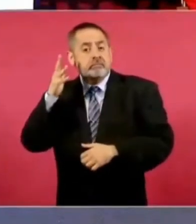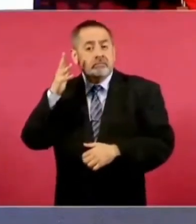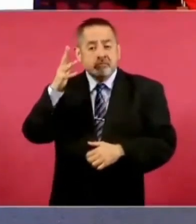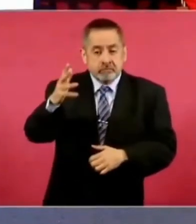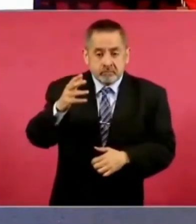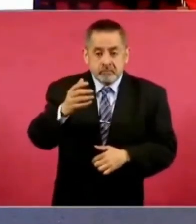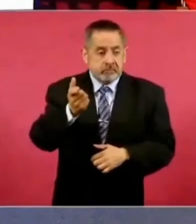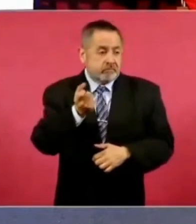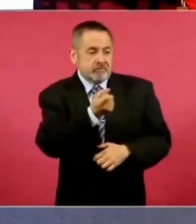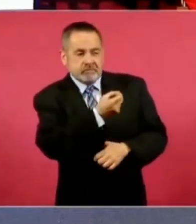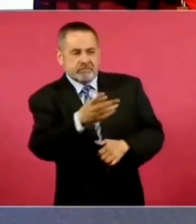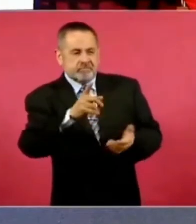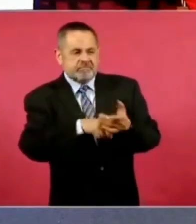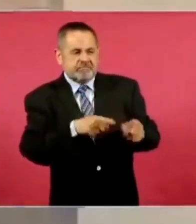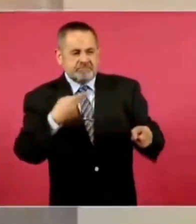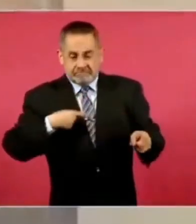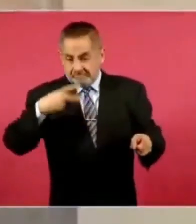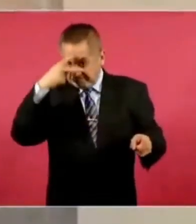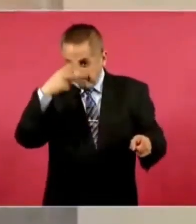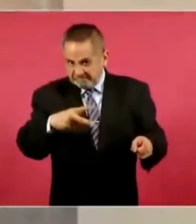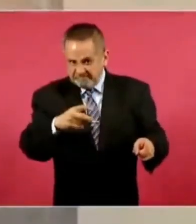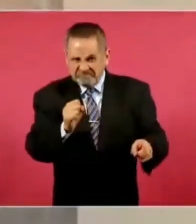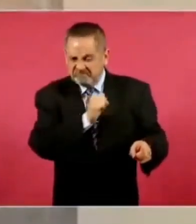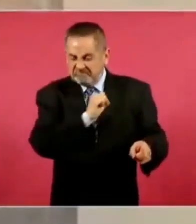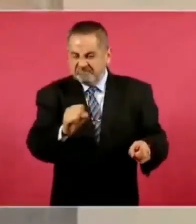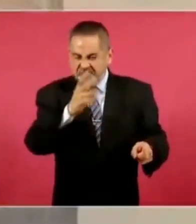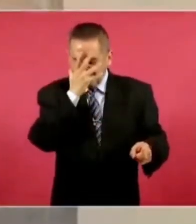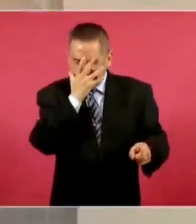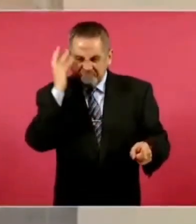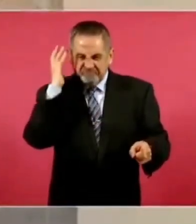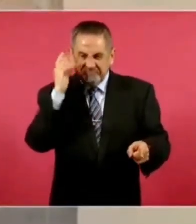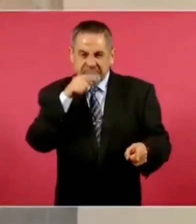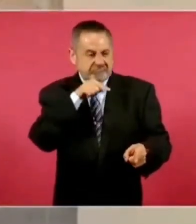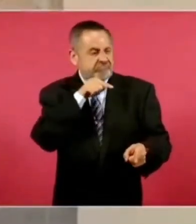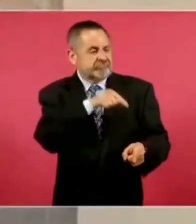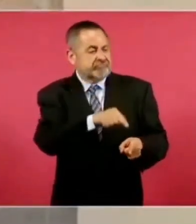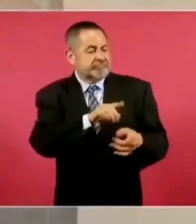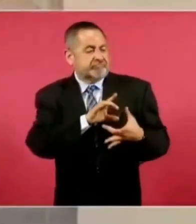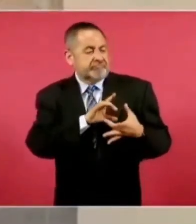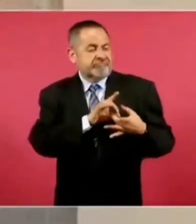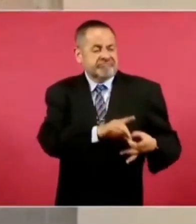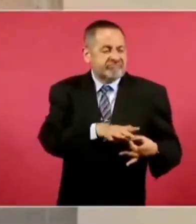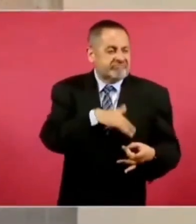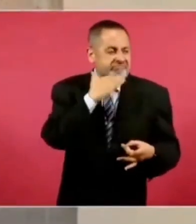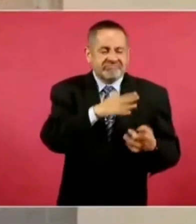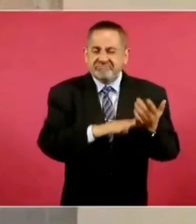mexicanos, identificados con las peores causas del país,